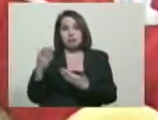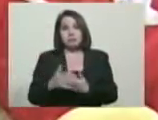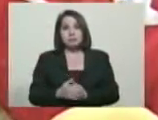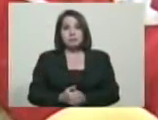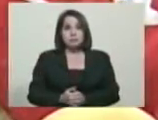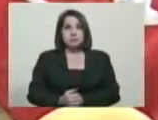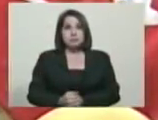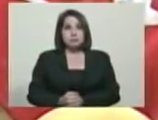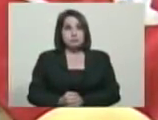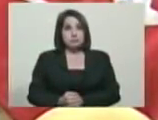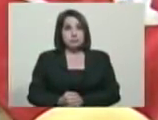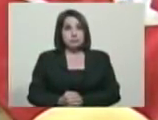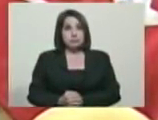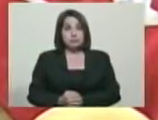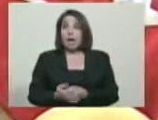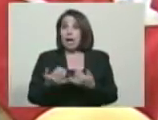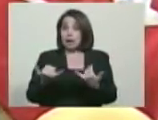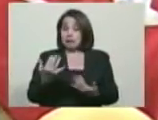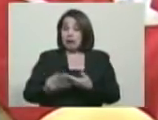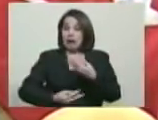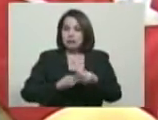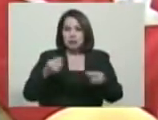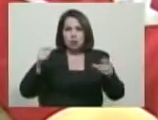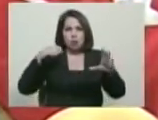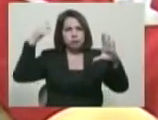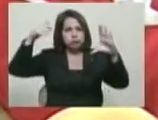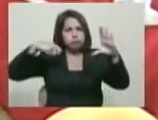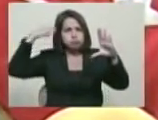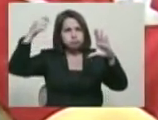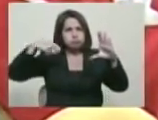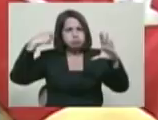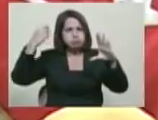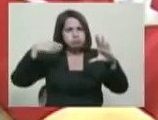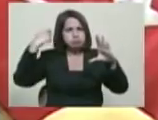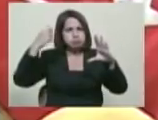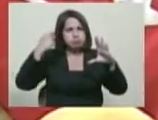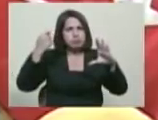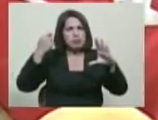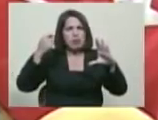Ertuğrul, están pasando la serie aquí en Venezuela. Ertuğrul Bey.